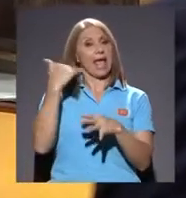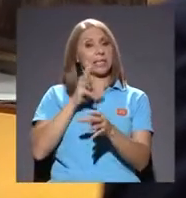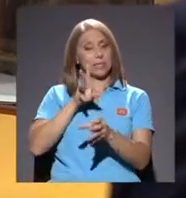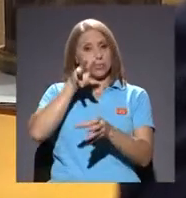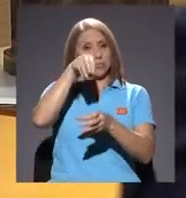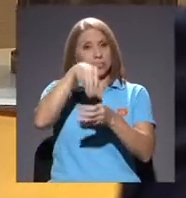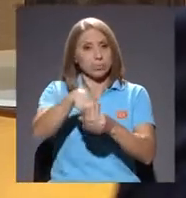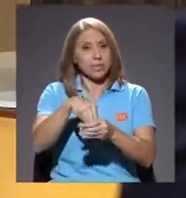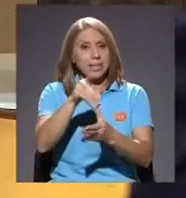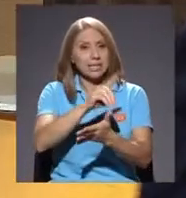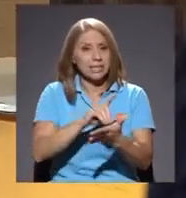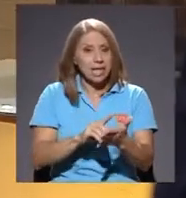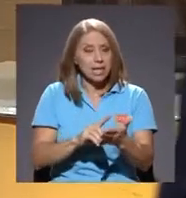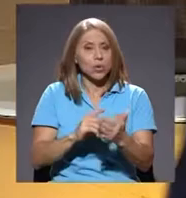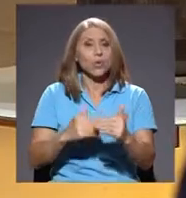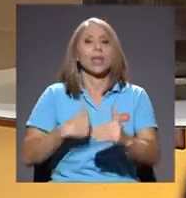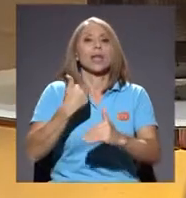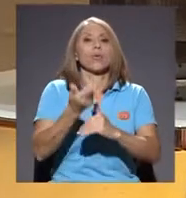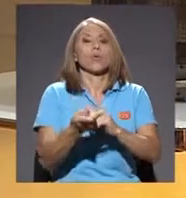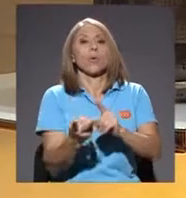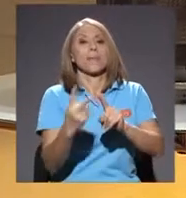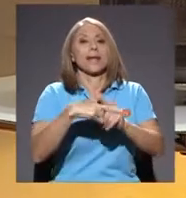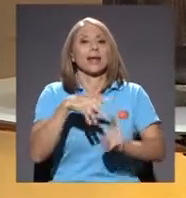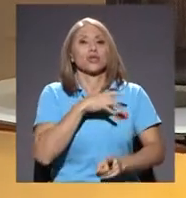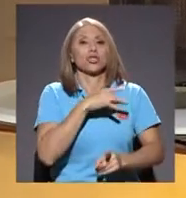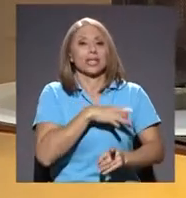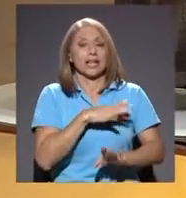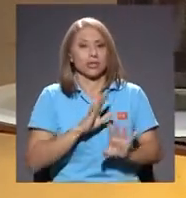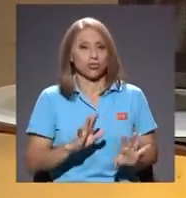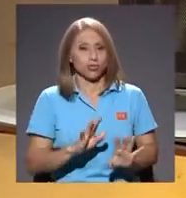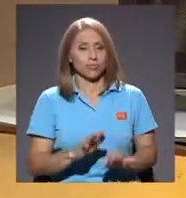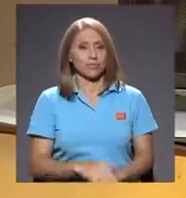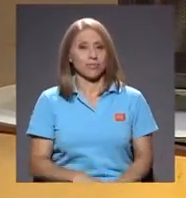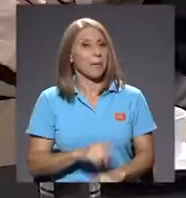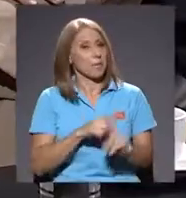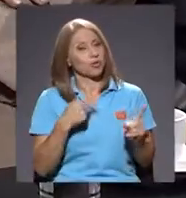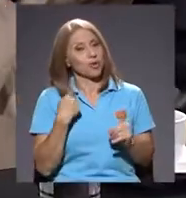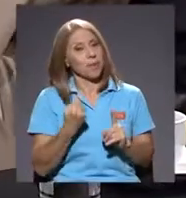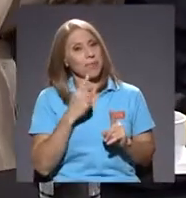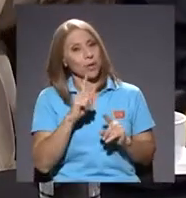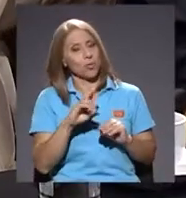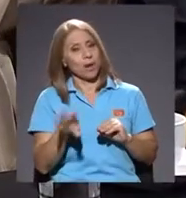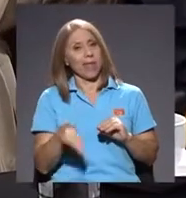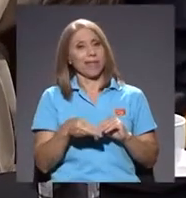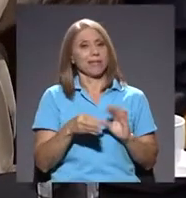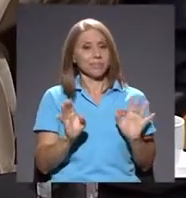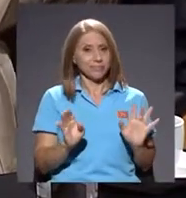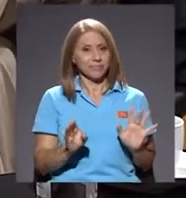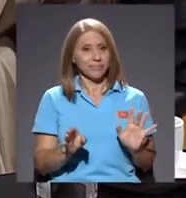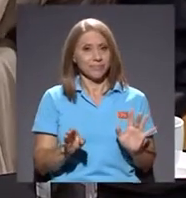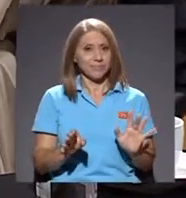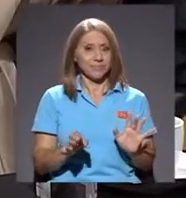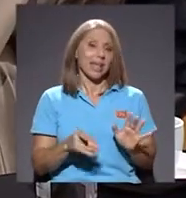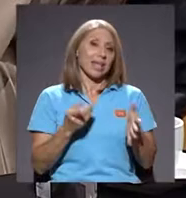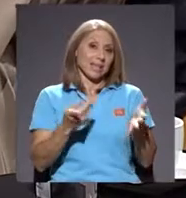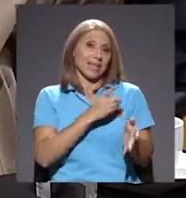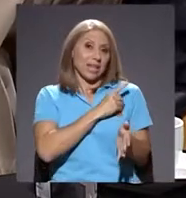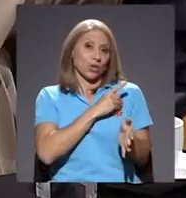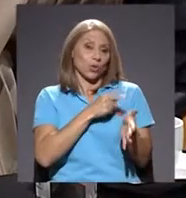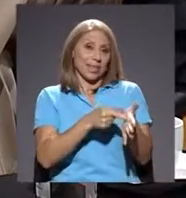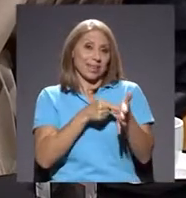lo que luego aplicaron los chilenos pero eso es una nota de pie de página directores de tesis doctoral por